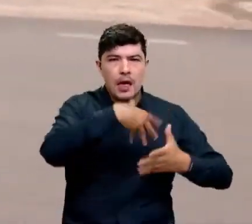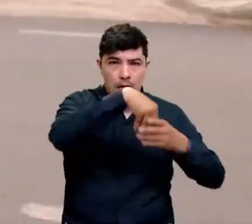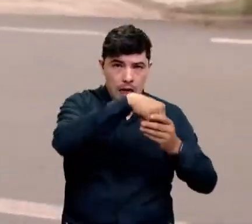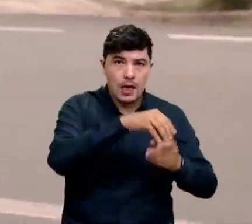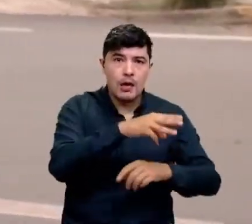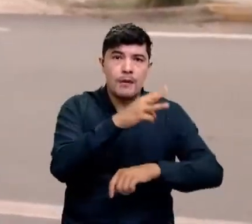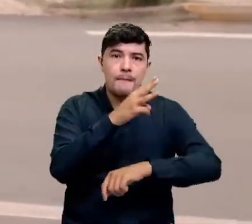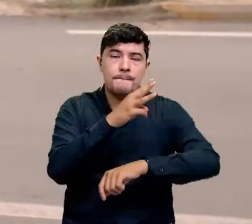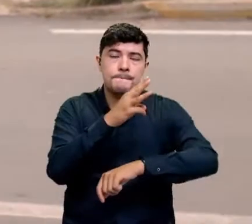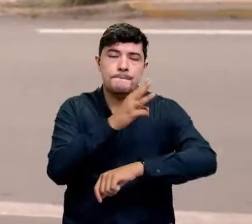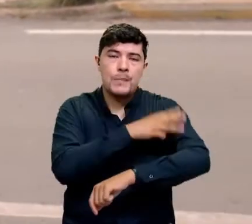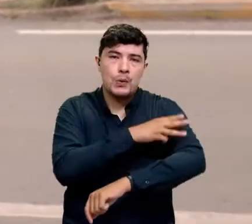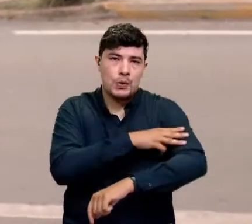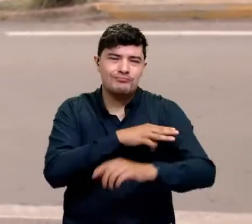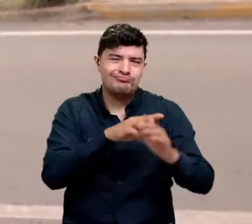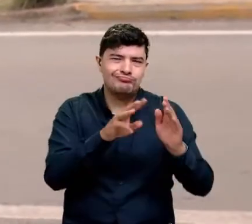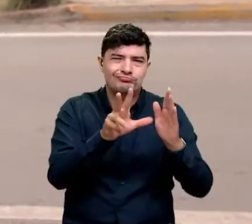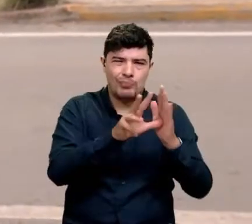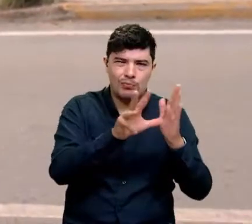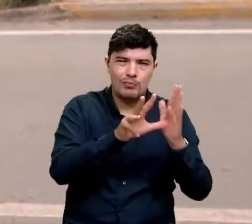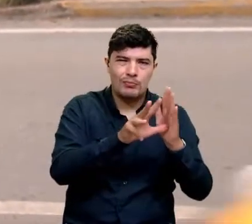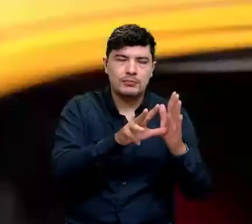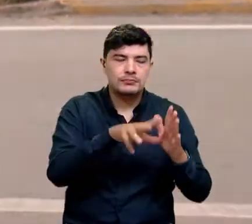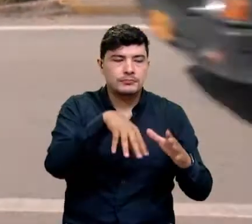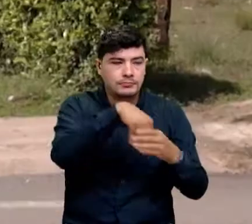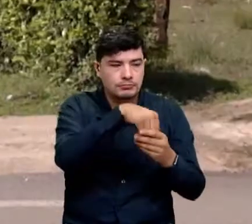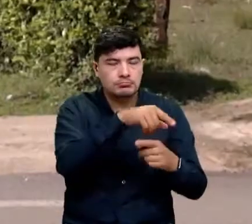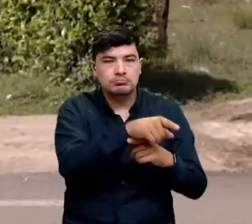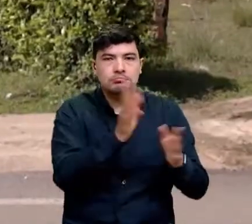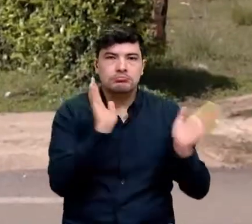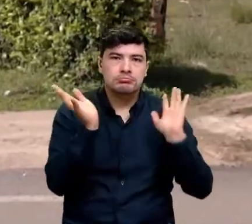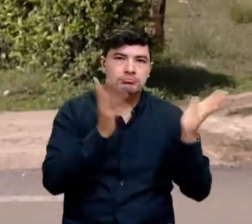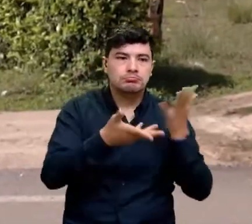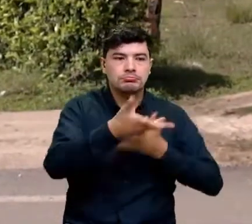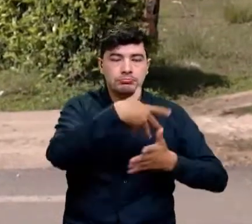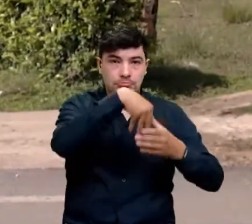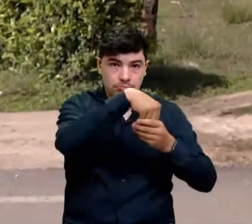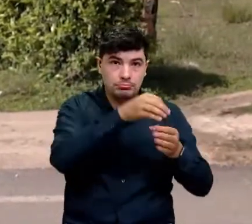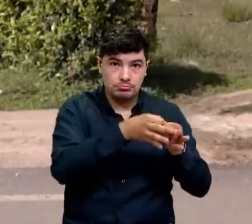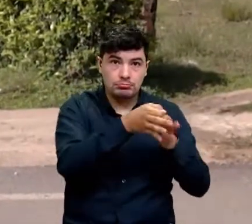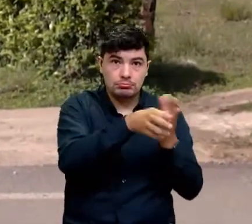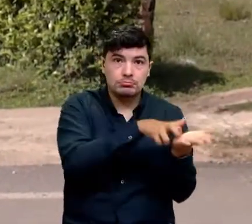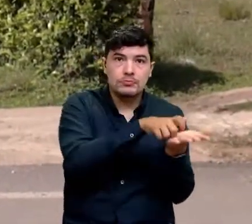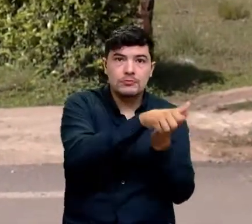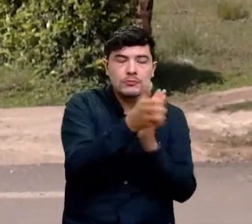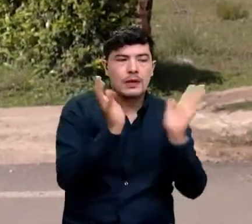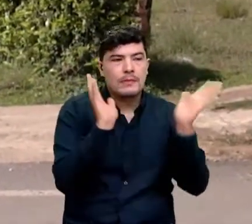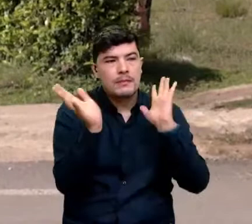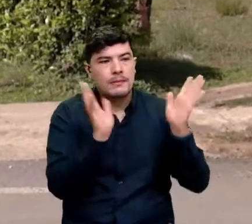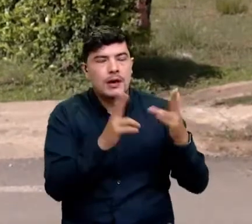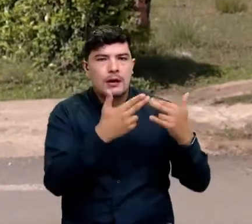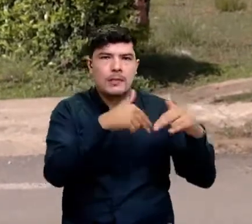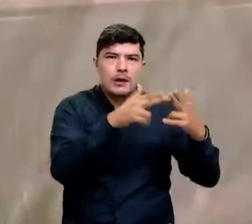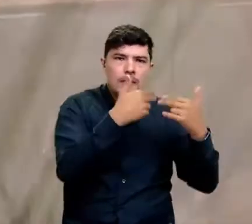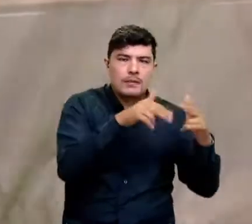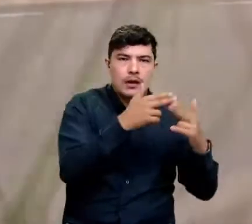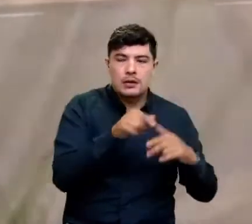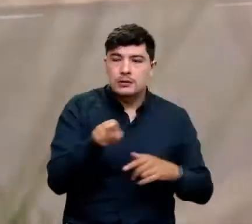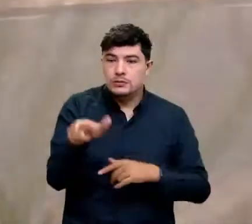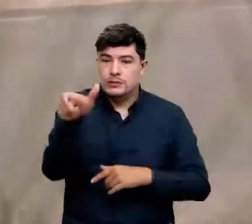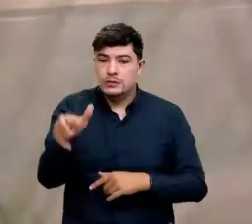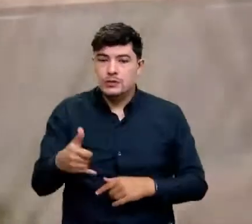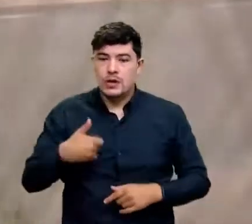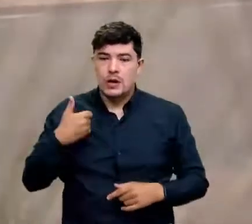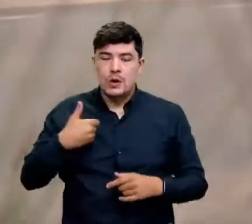sentimental entregó a las autoridades indicó que se encontraban dentro de un motel en Girón y mientras realizaban la actividad sexual, la joven